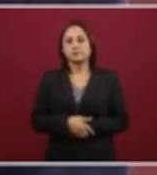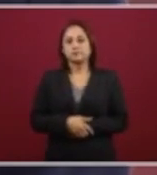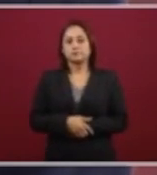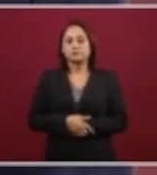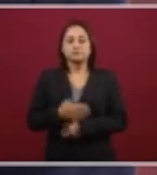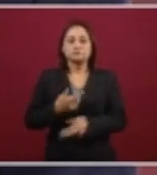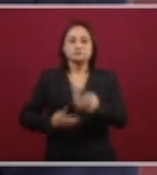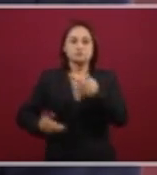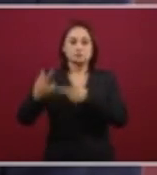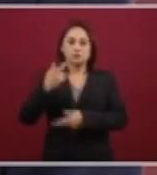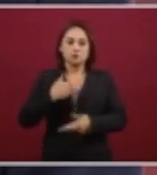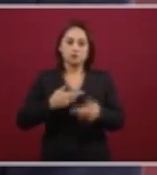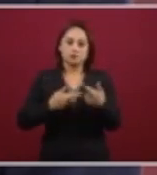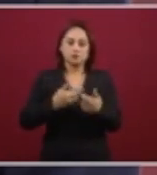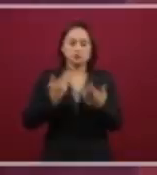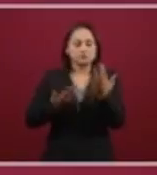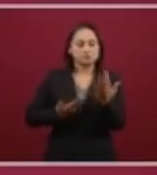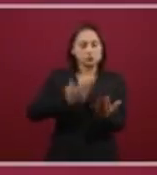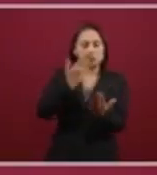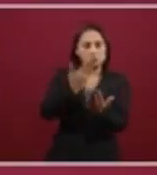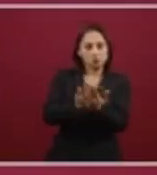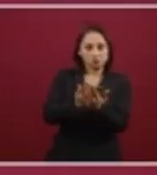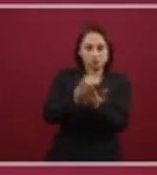enviar una iniciativa